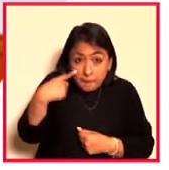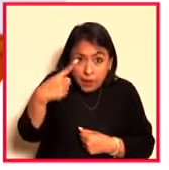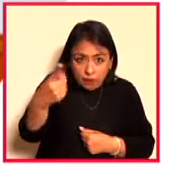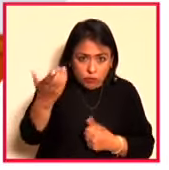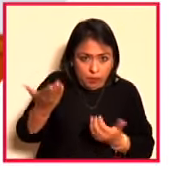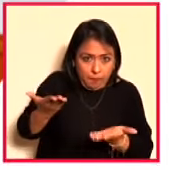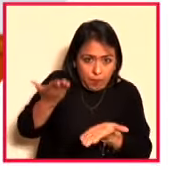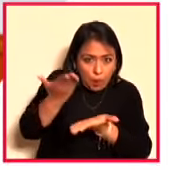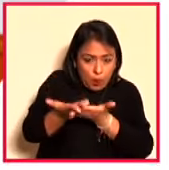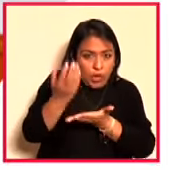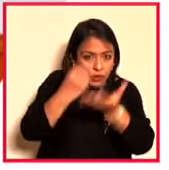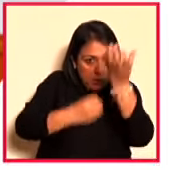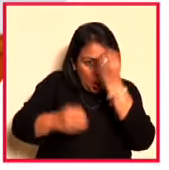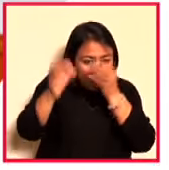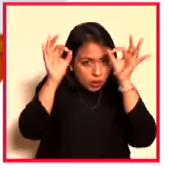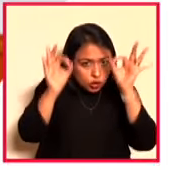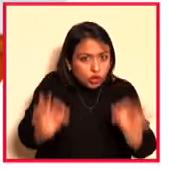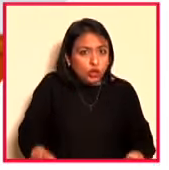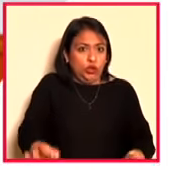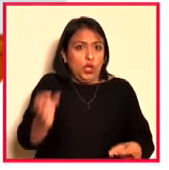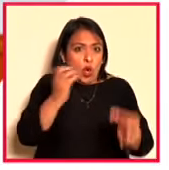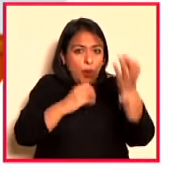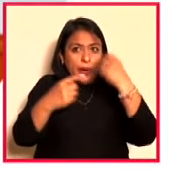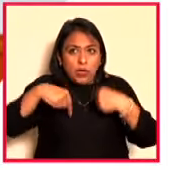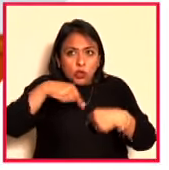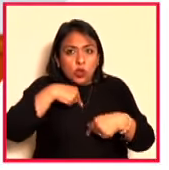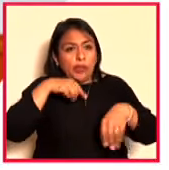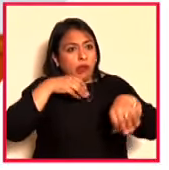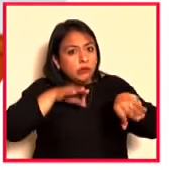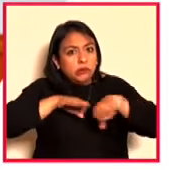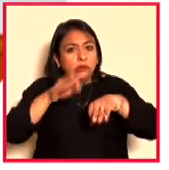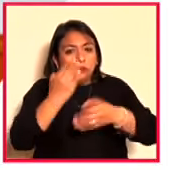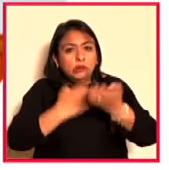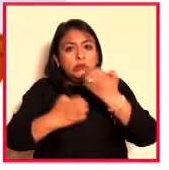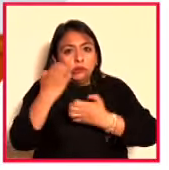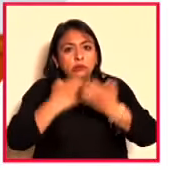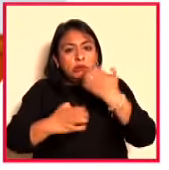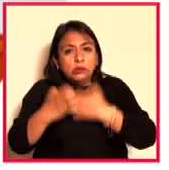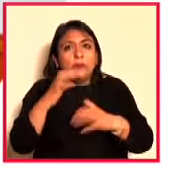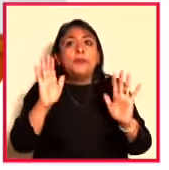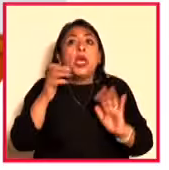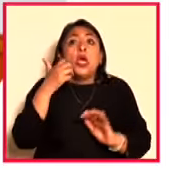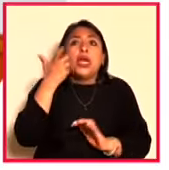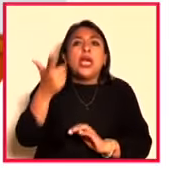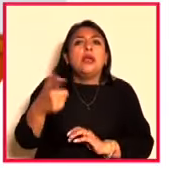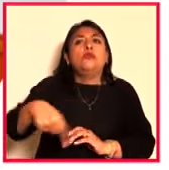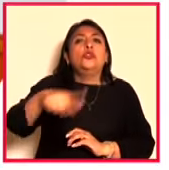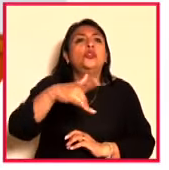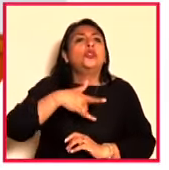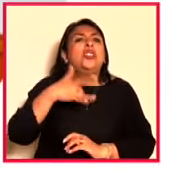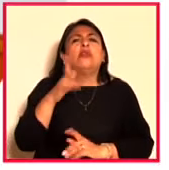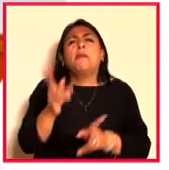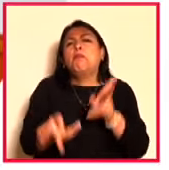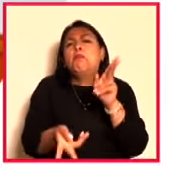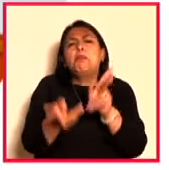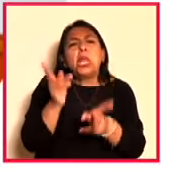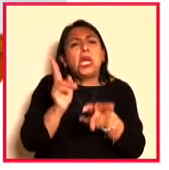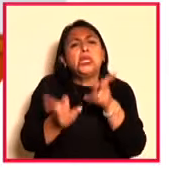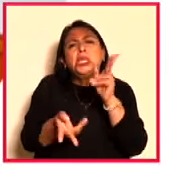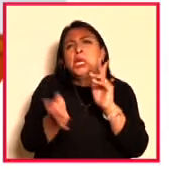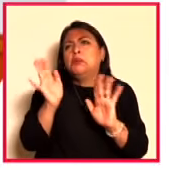puesta en escena y una obra de teatro que nosotros hemos trabajado y ensayado, pero lo que queremos que se sienta es una conversación en la